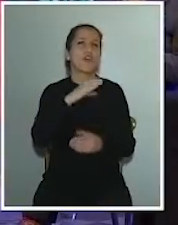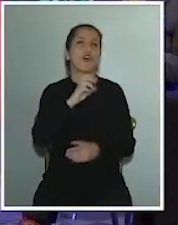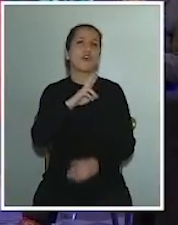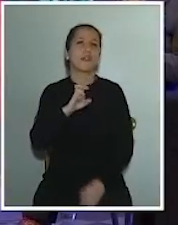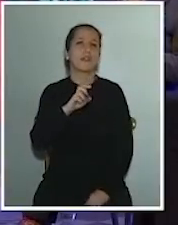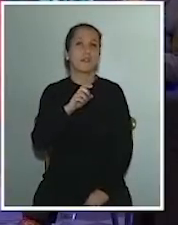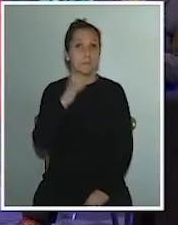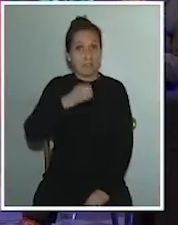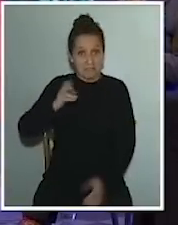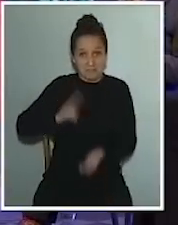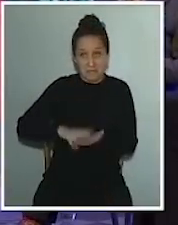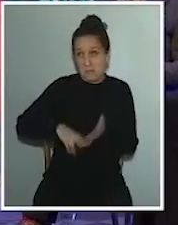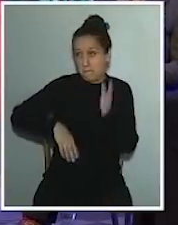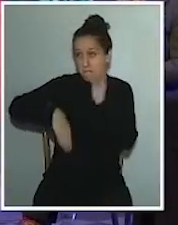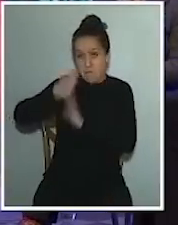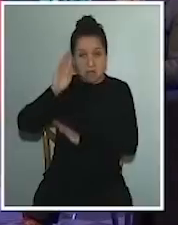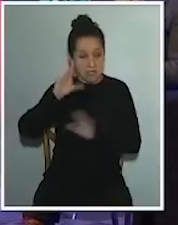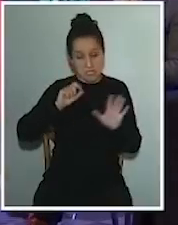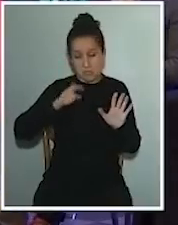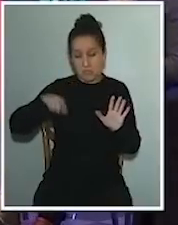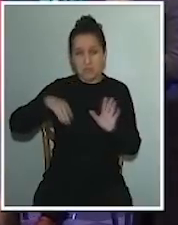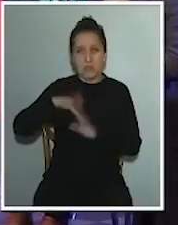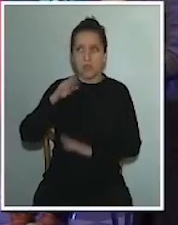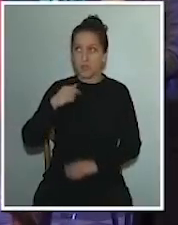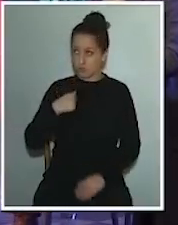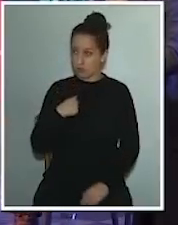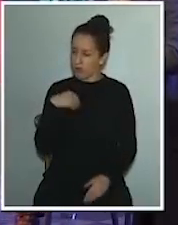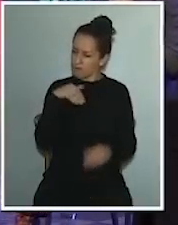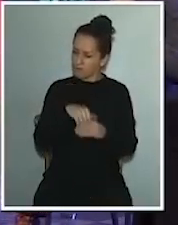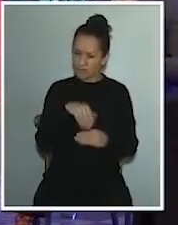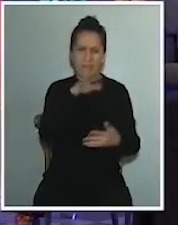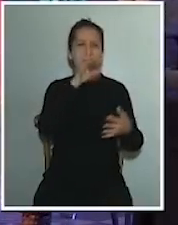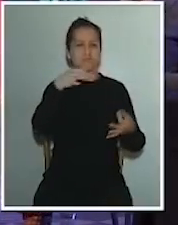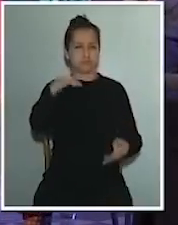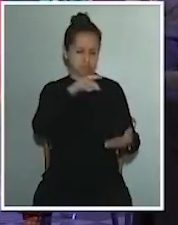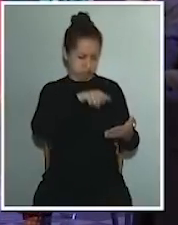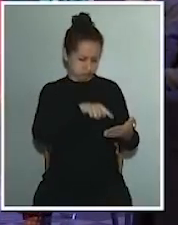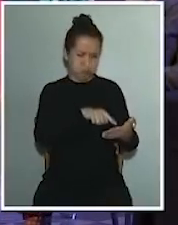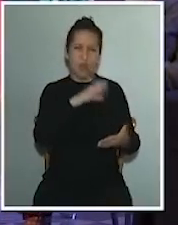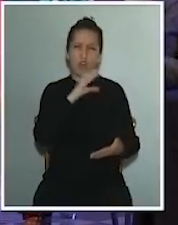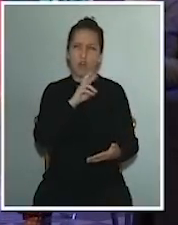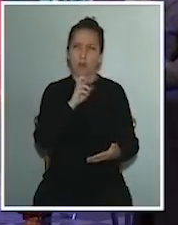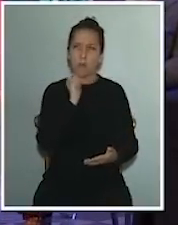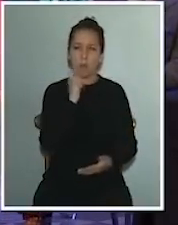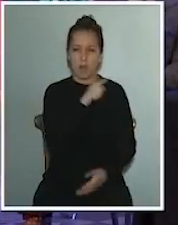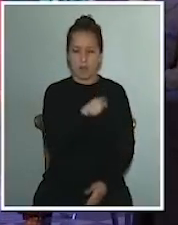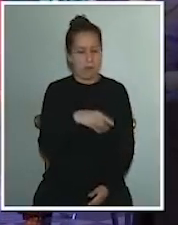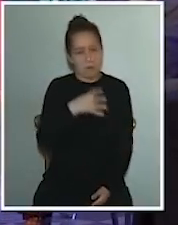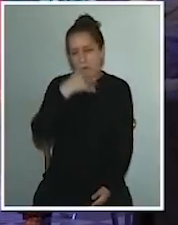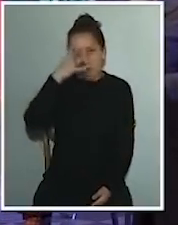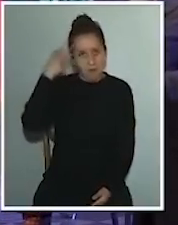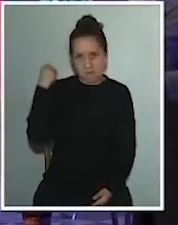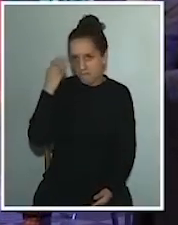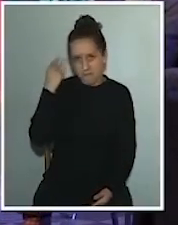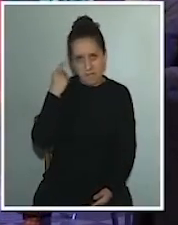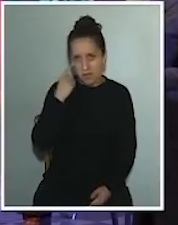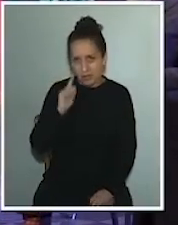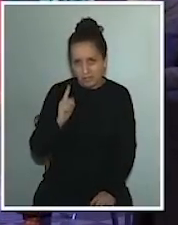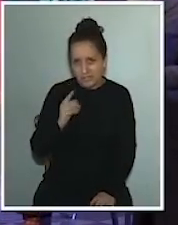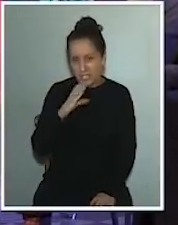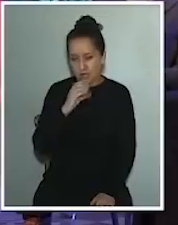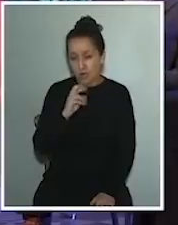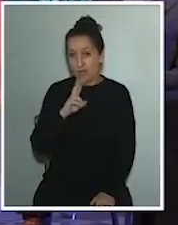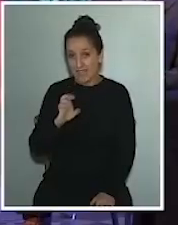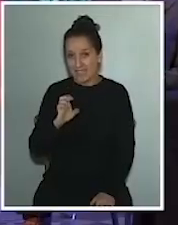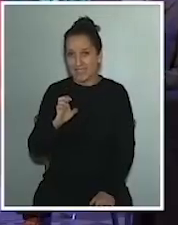de las personas en chile no recuerda Quién era el Core por el que votó por tanto ahí también es una idea no es un hecho cierto